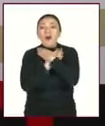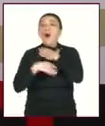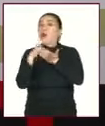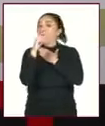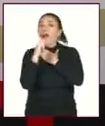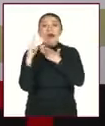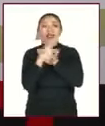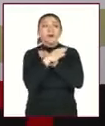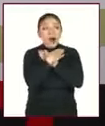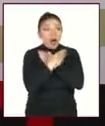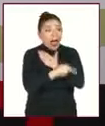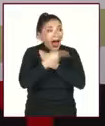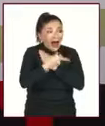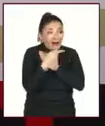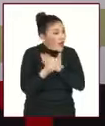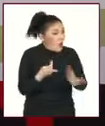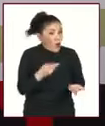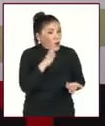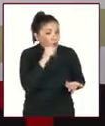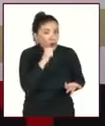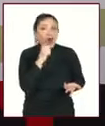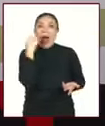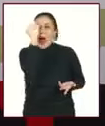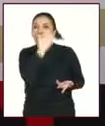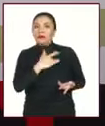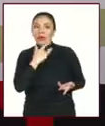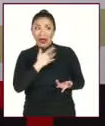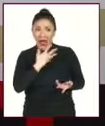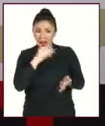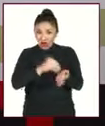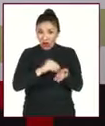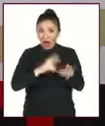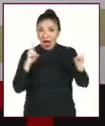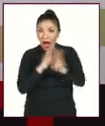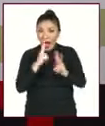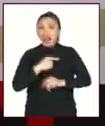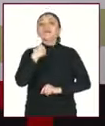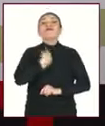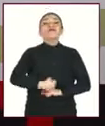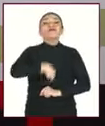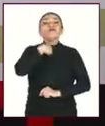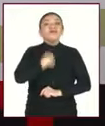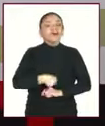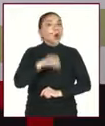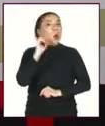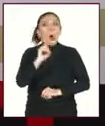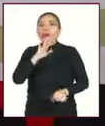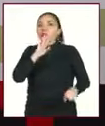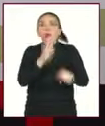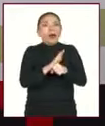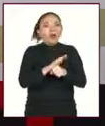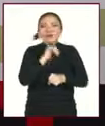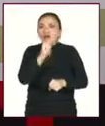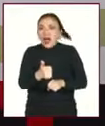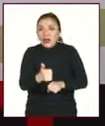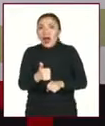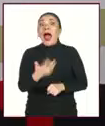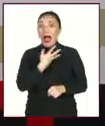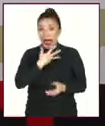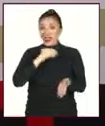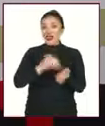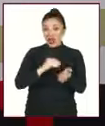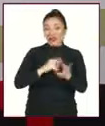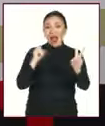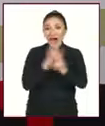para que nosotros valoremos si está entrando oxígeno. Si está entrando oxígeno, podemos actuar un